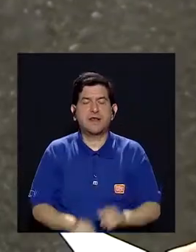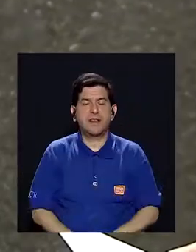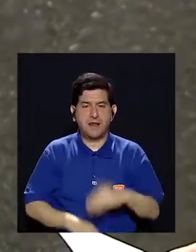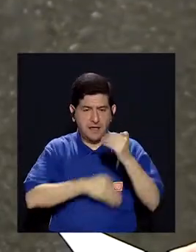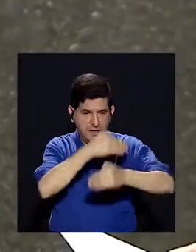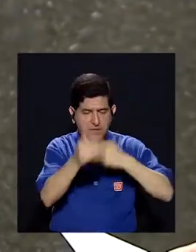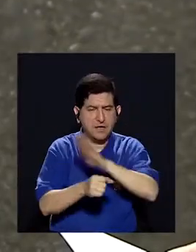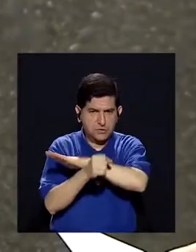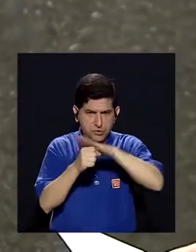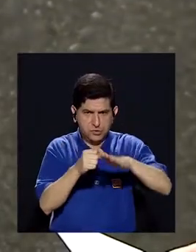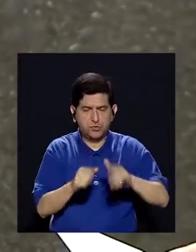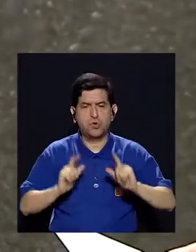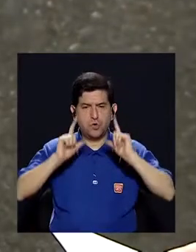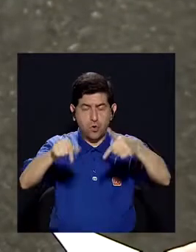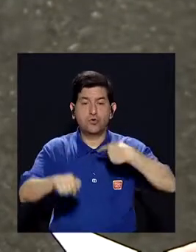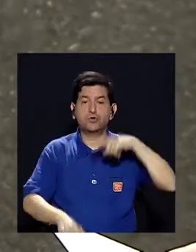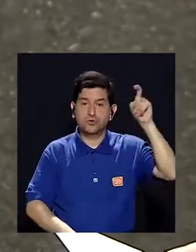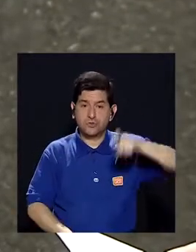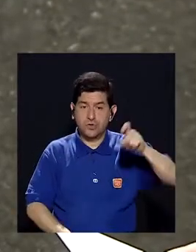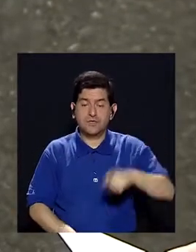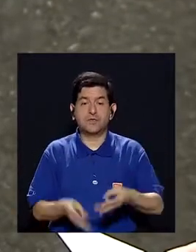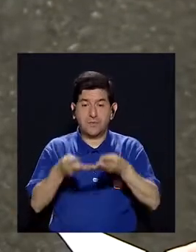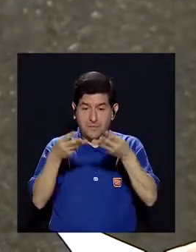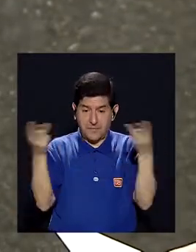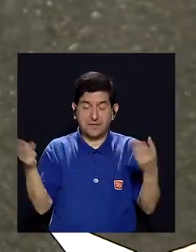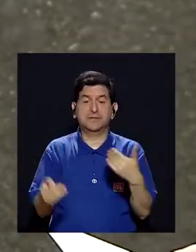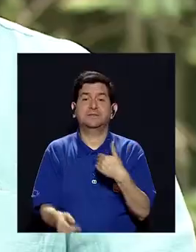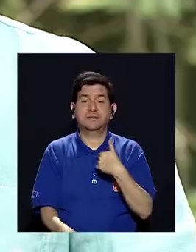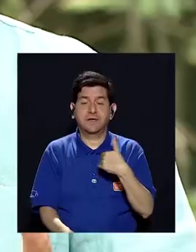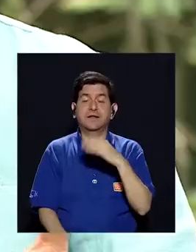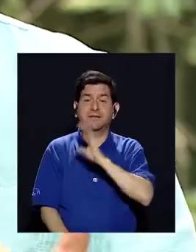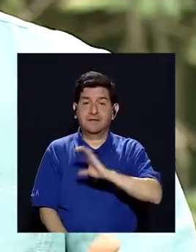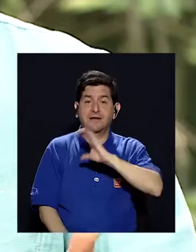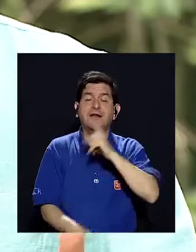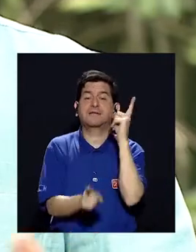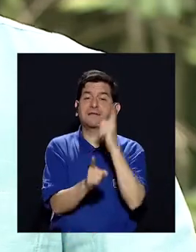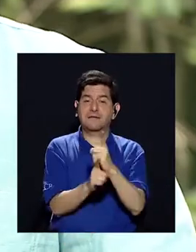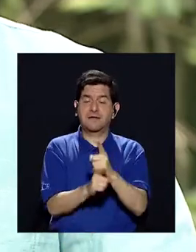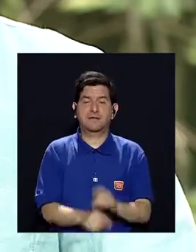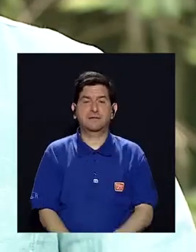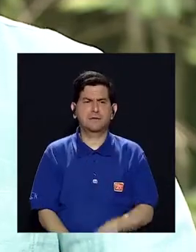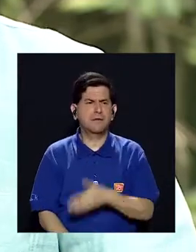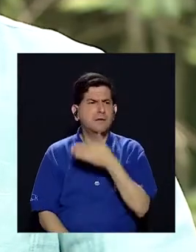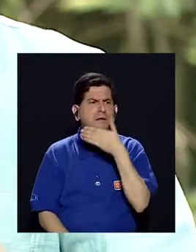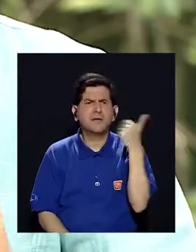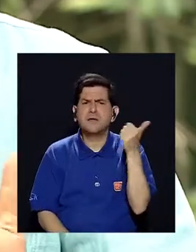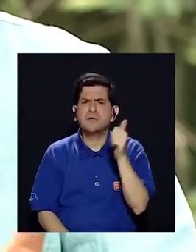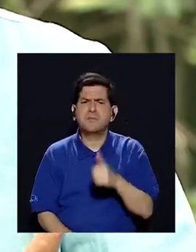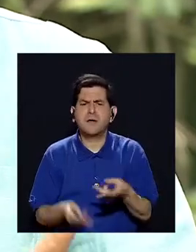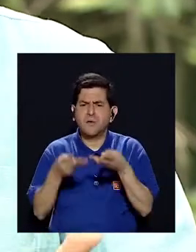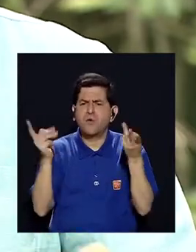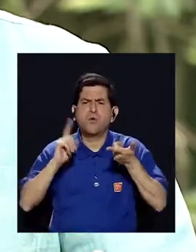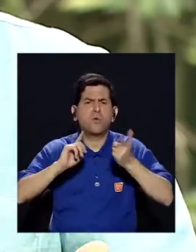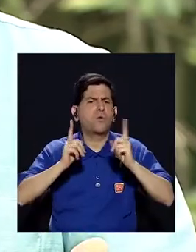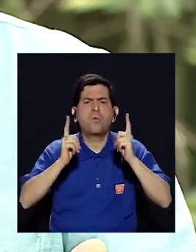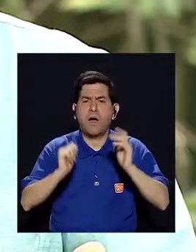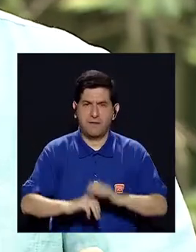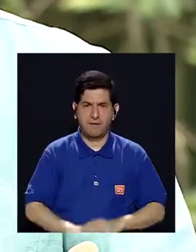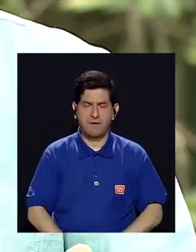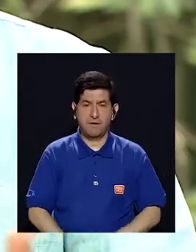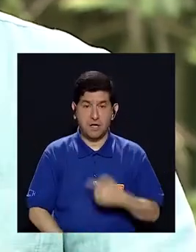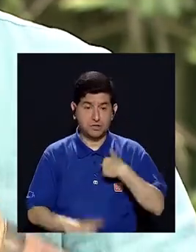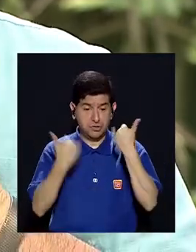gestión integral de residuos, debo tener materia prima de calidad. ¿Y qué es mejor, materia prima de